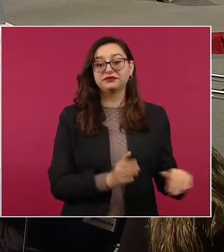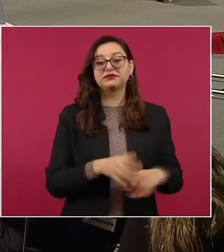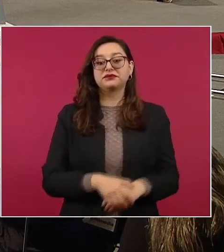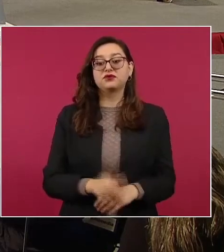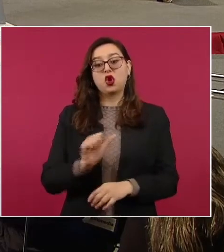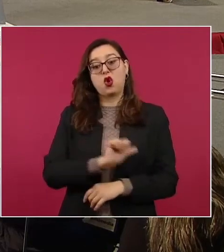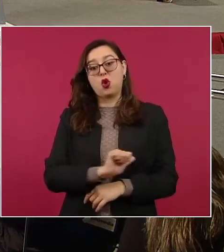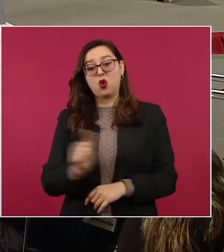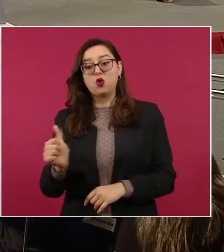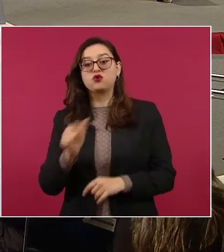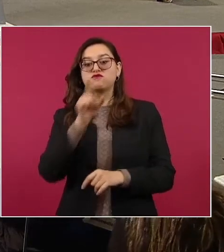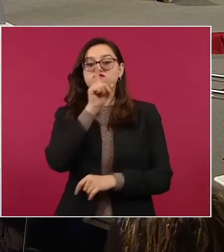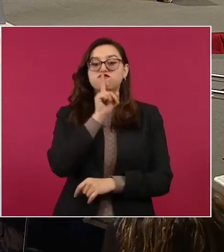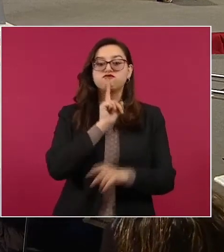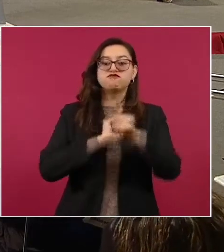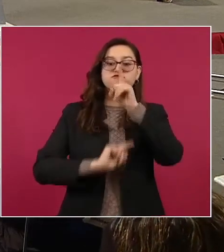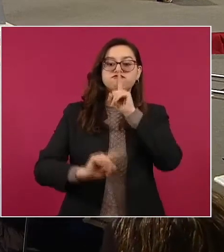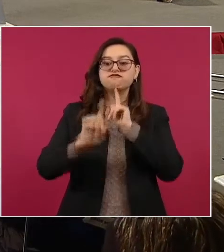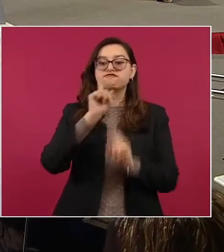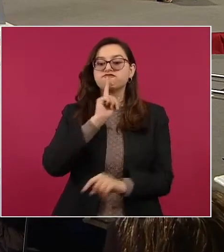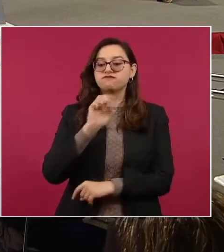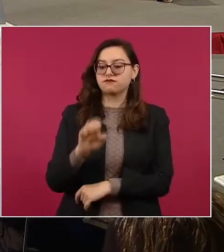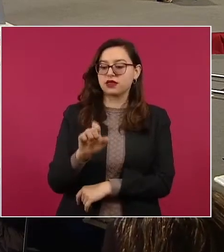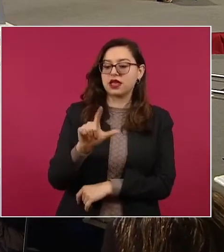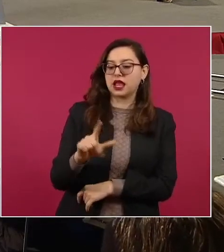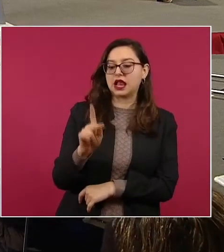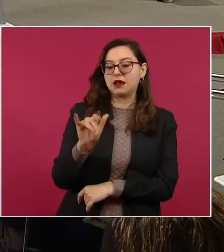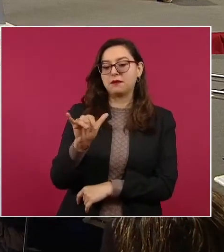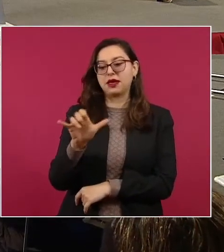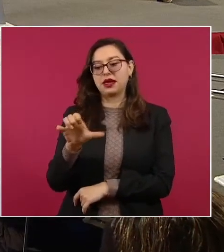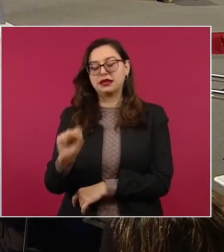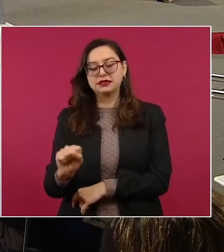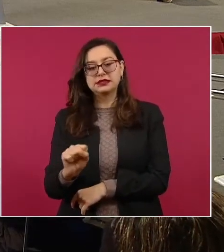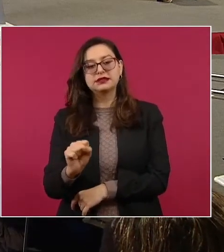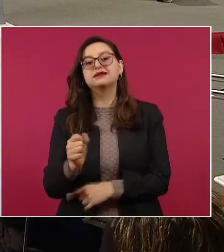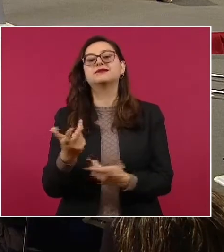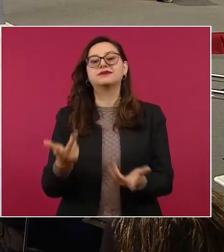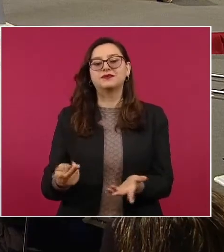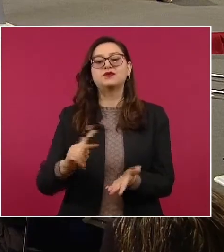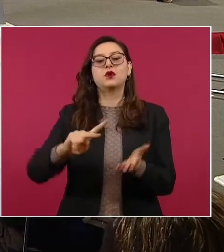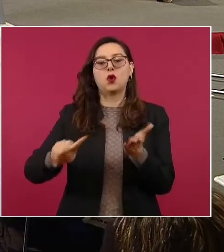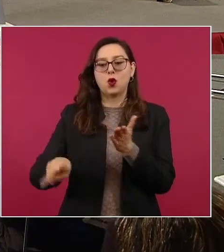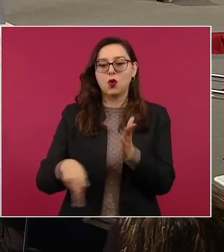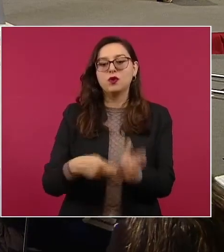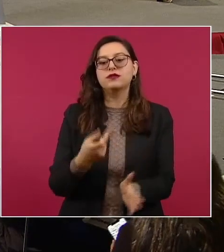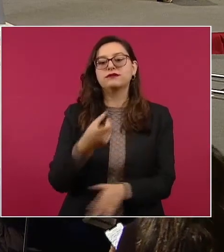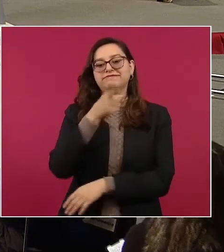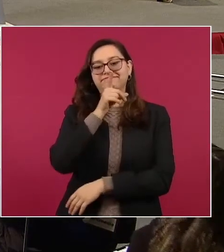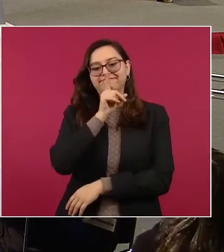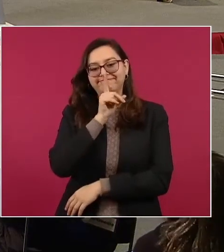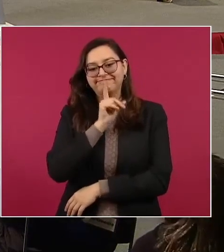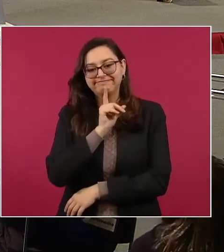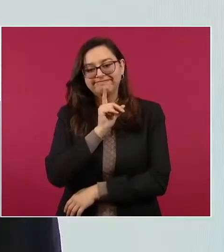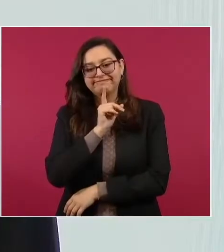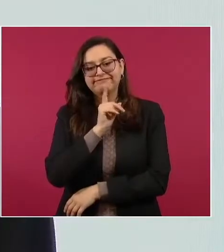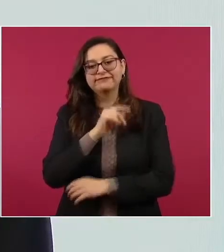y pues una más del diario El País, tergiversan discurso del presidente de México.